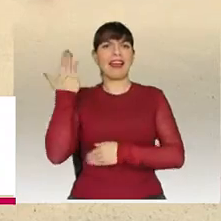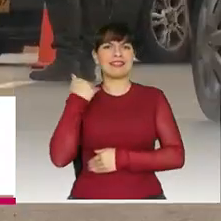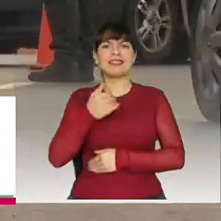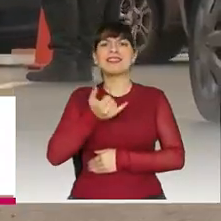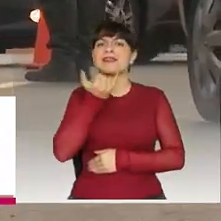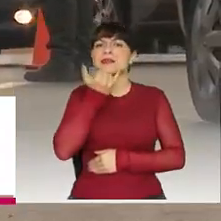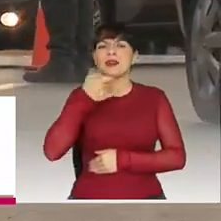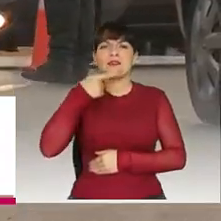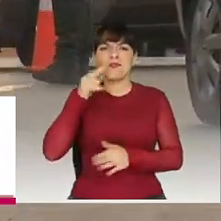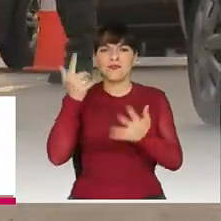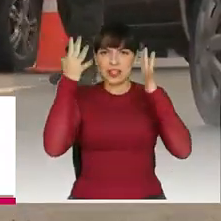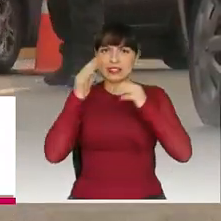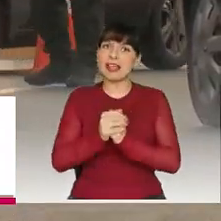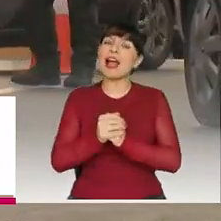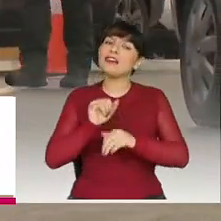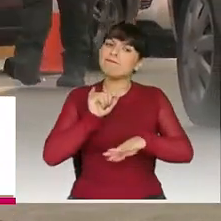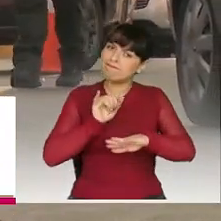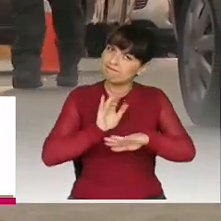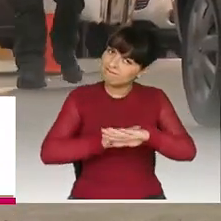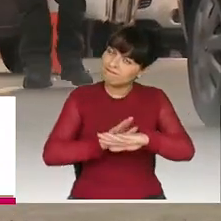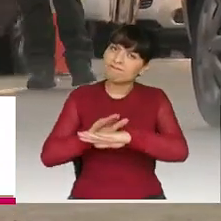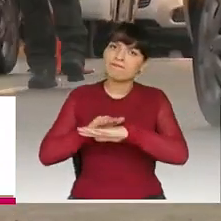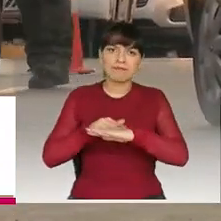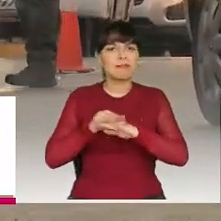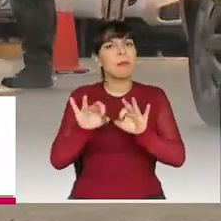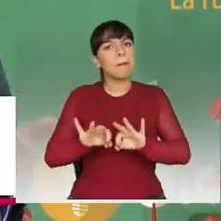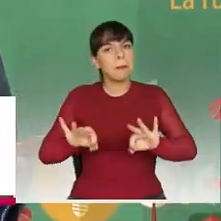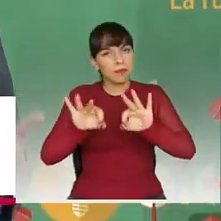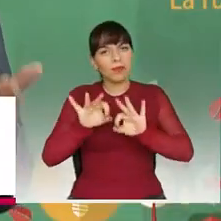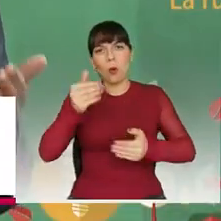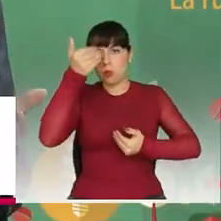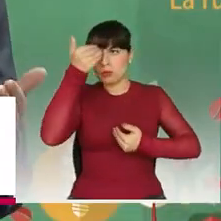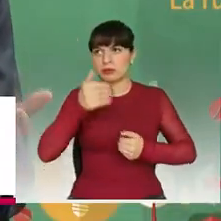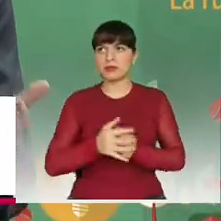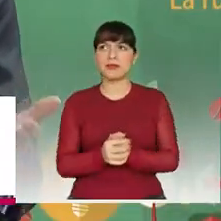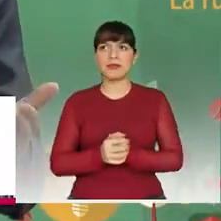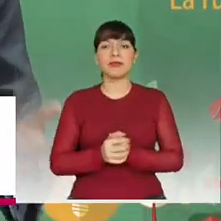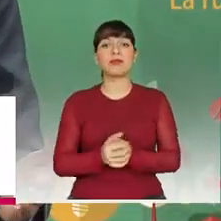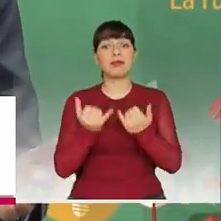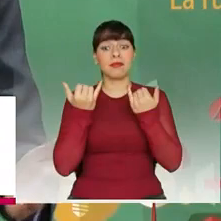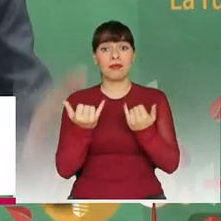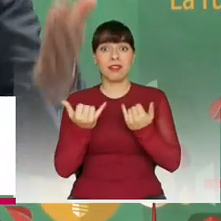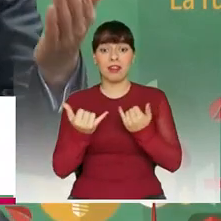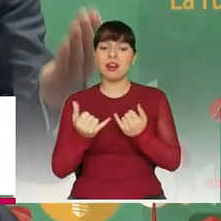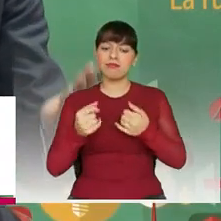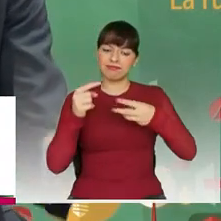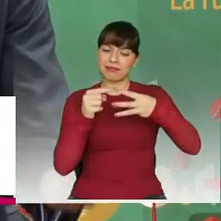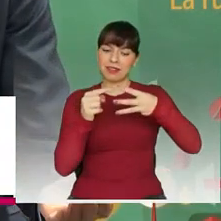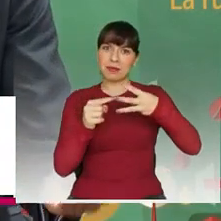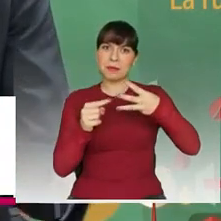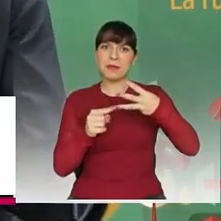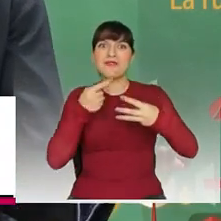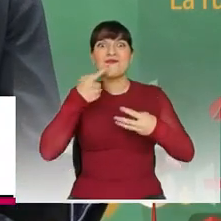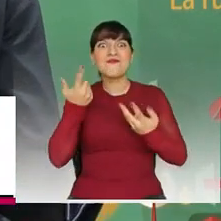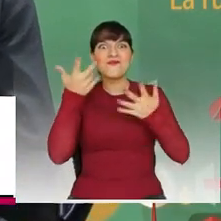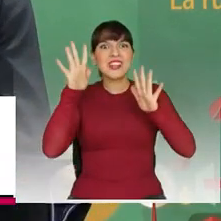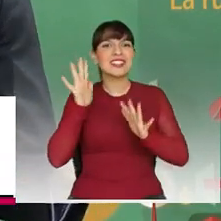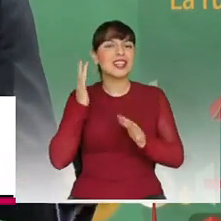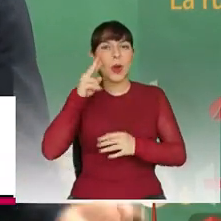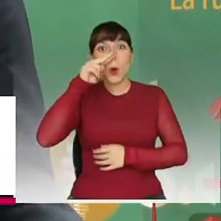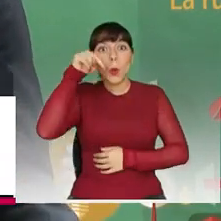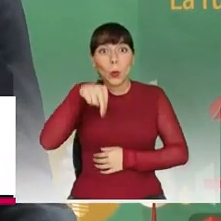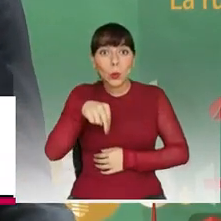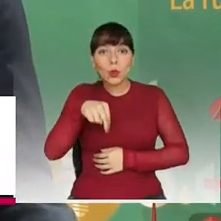a los colombianos que residen en la región. Lo que invitamos es a que en estos 3 puentes de junio se mantenga